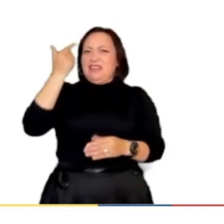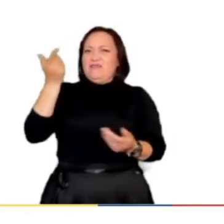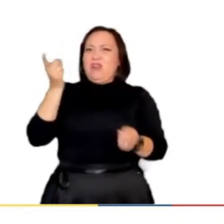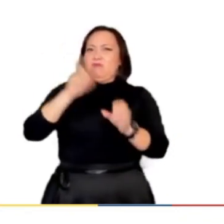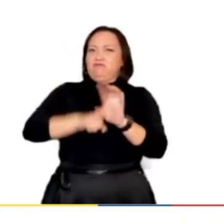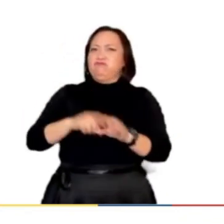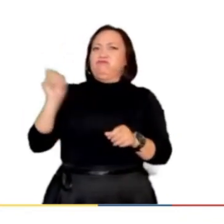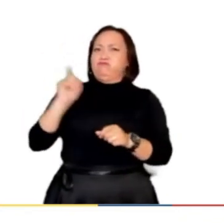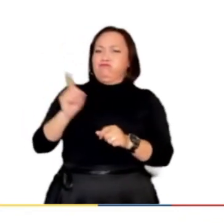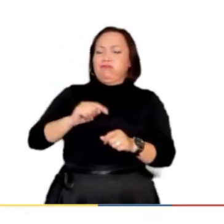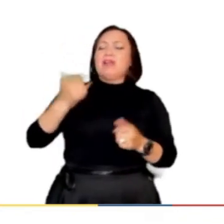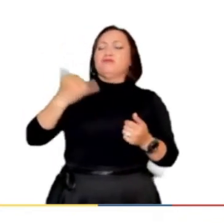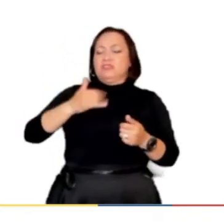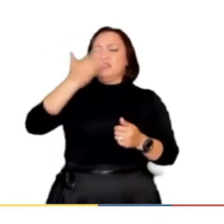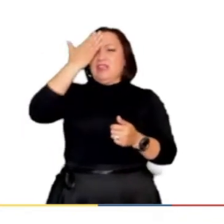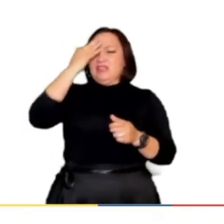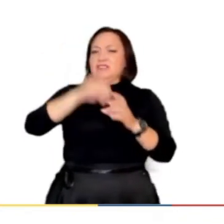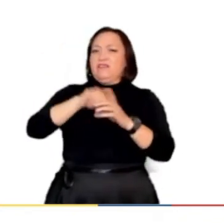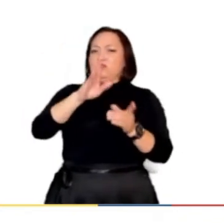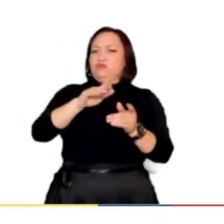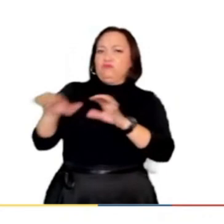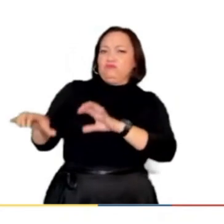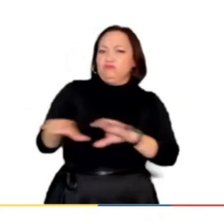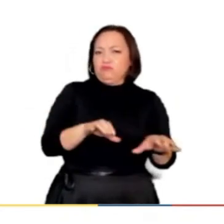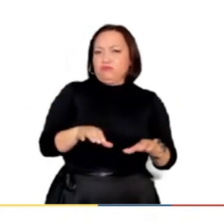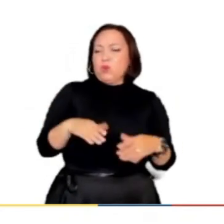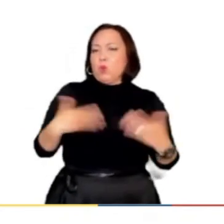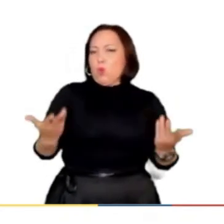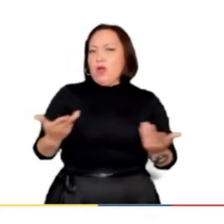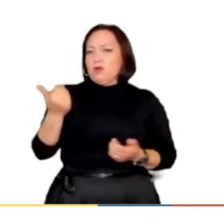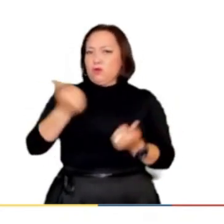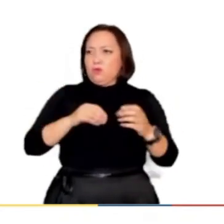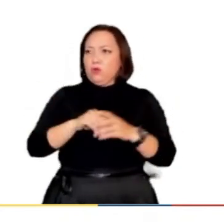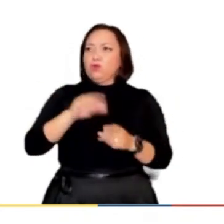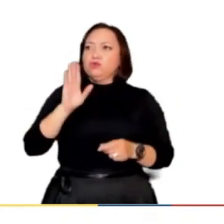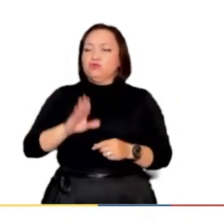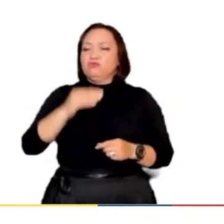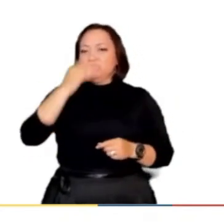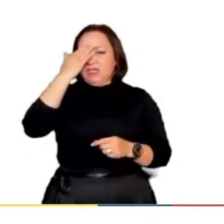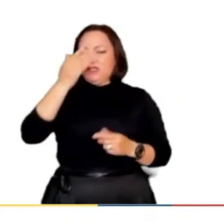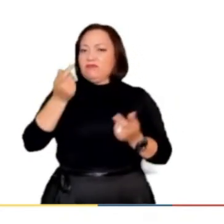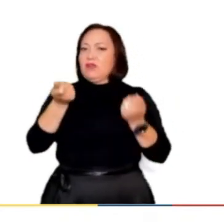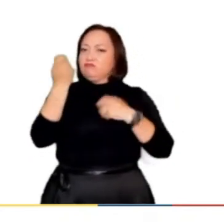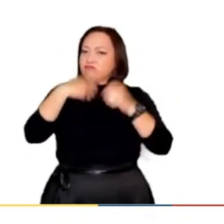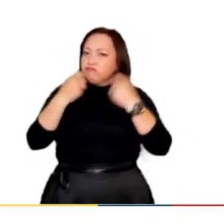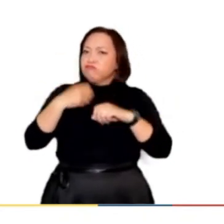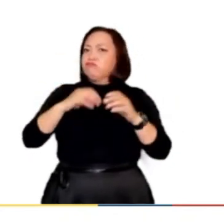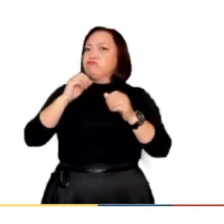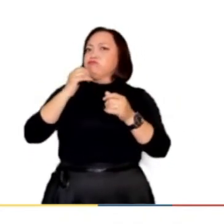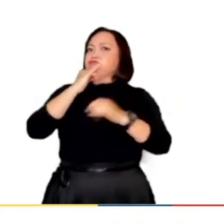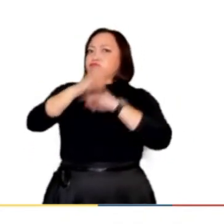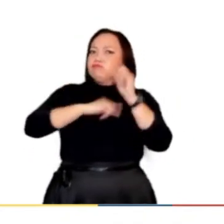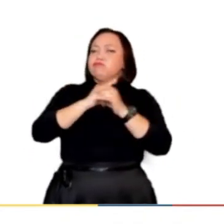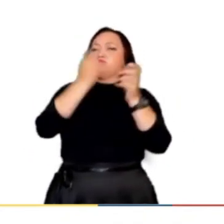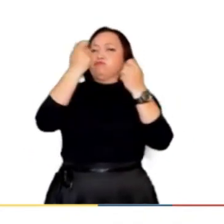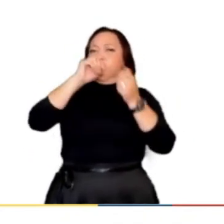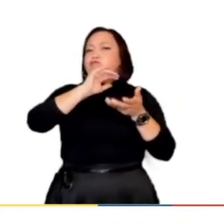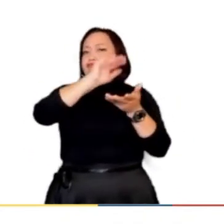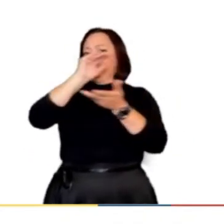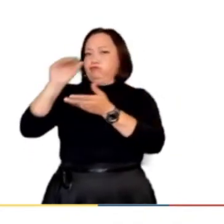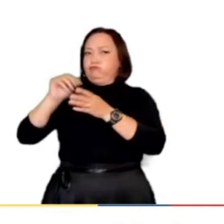que lo debería tener identificado como un cliente que hacía operaciones de exportación y